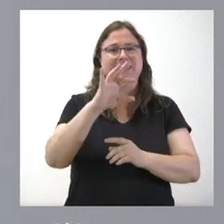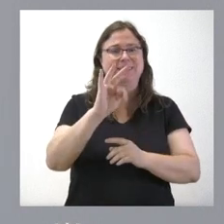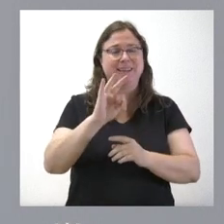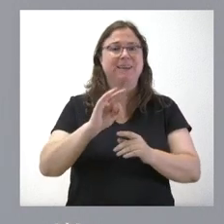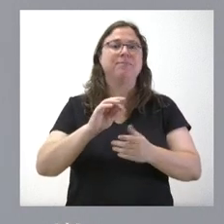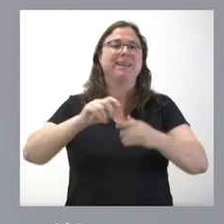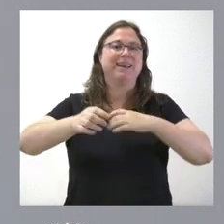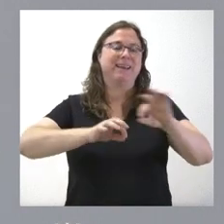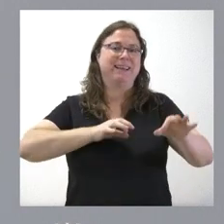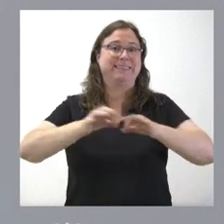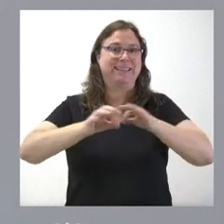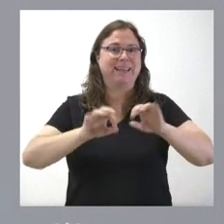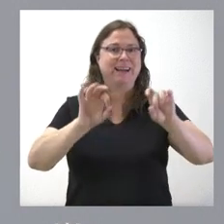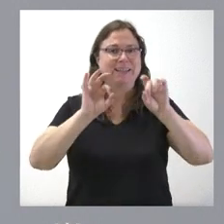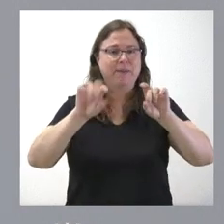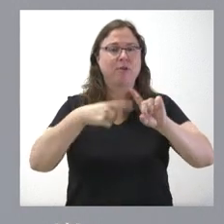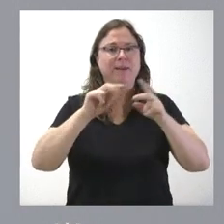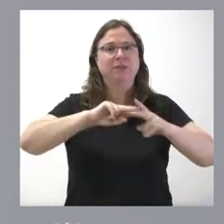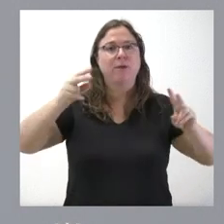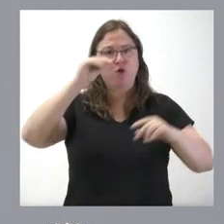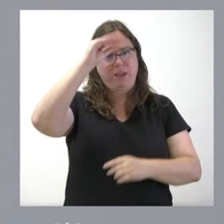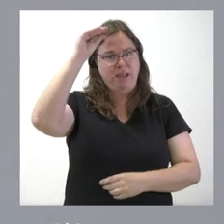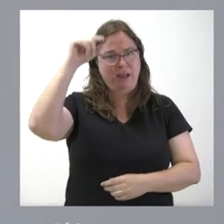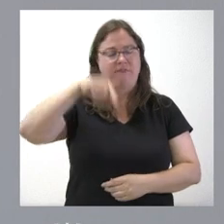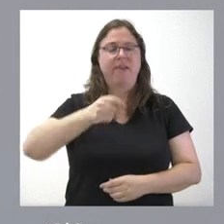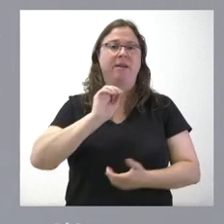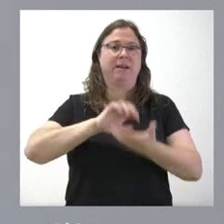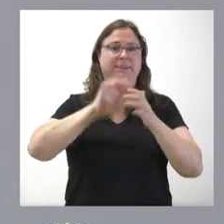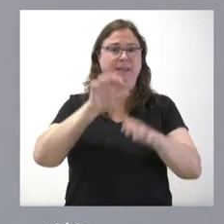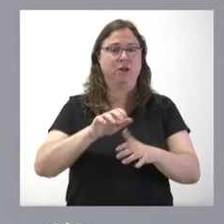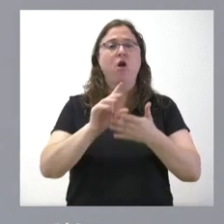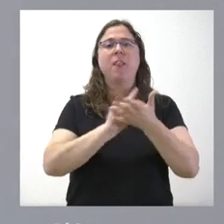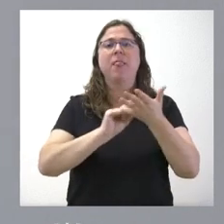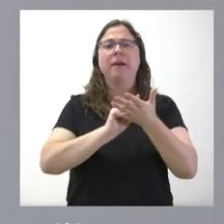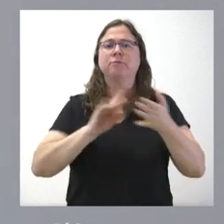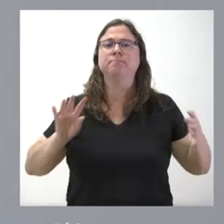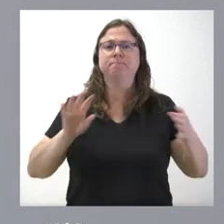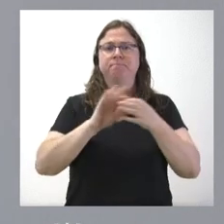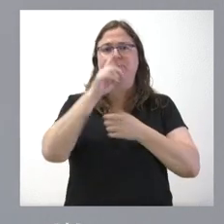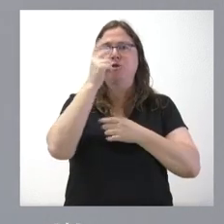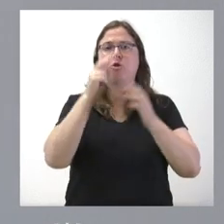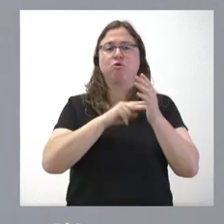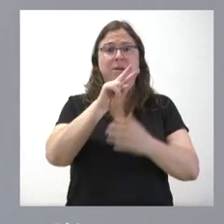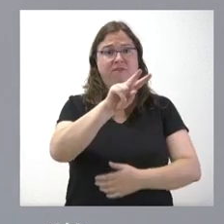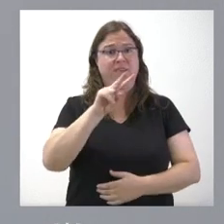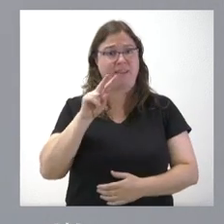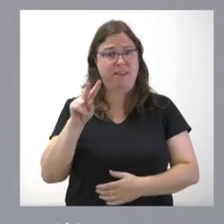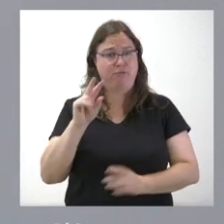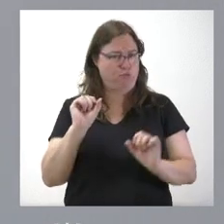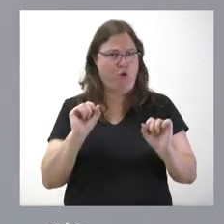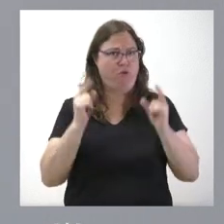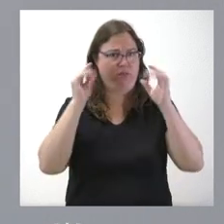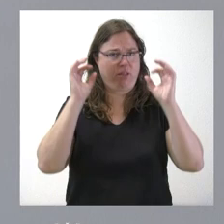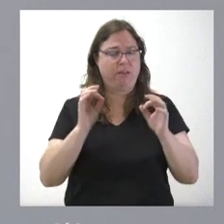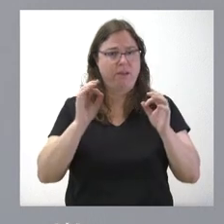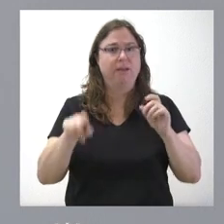especialización e Innovación inteligente en Castilla y león los datos correspondientes al año 2022 que son los definitivos y al